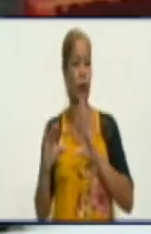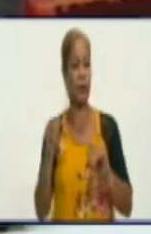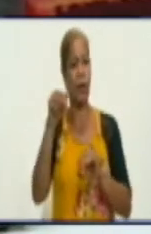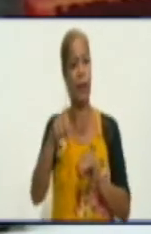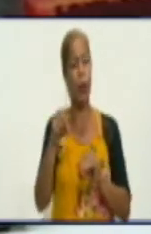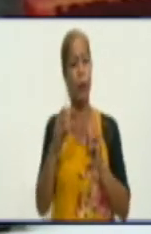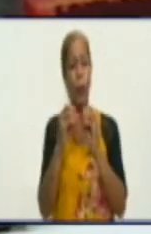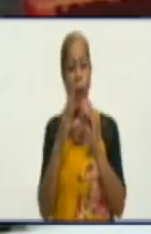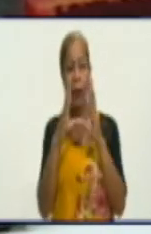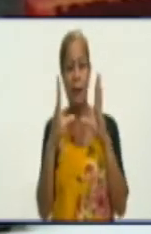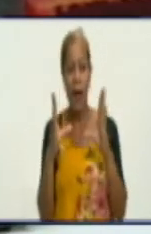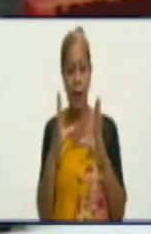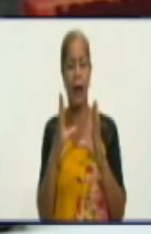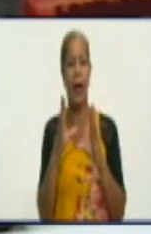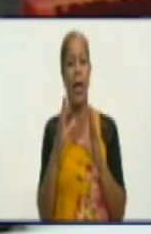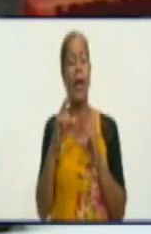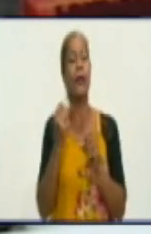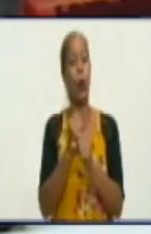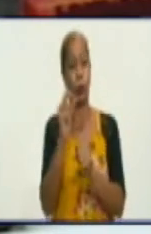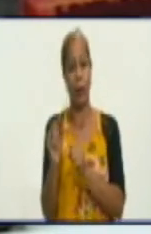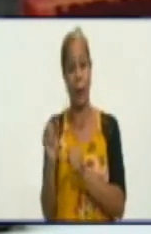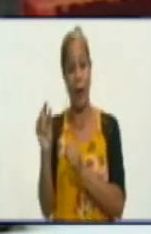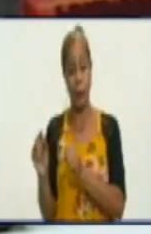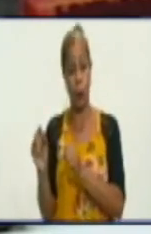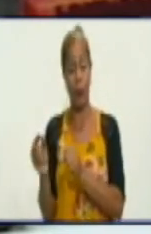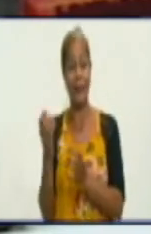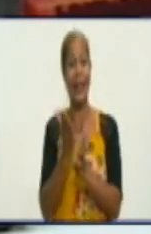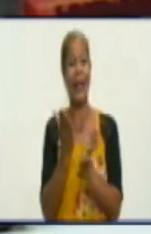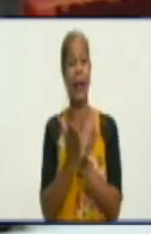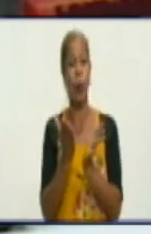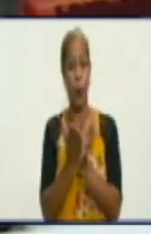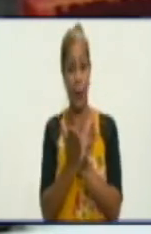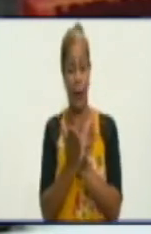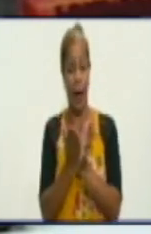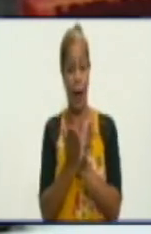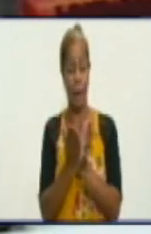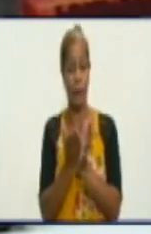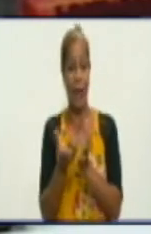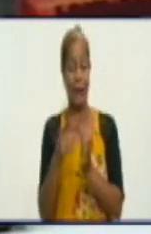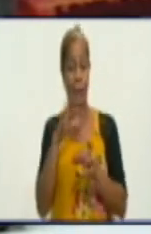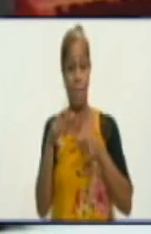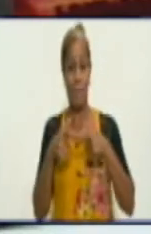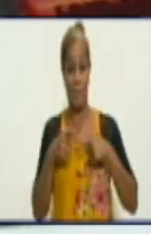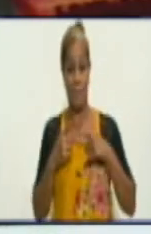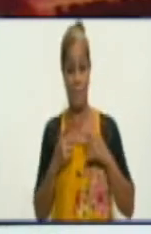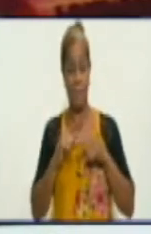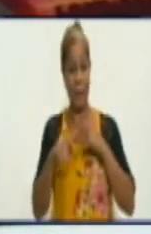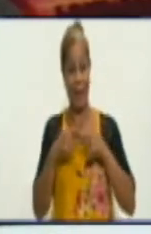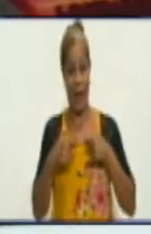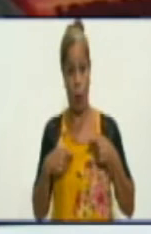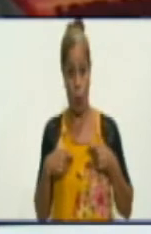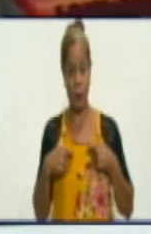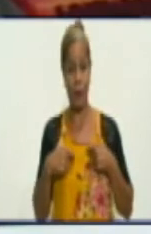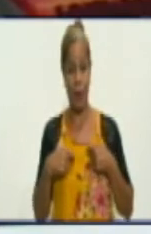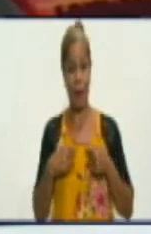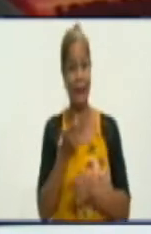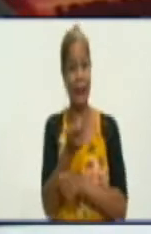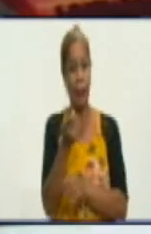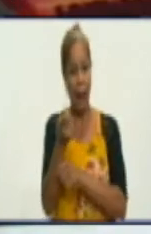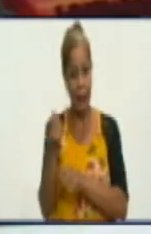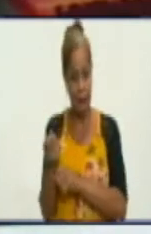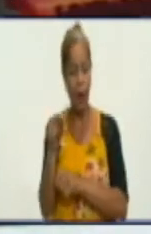hoy los trabajadores de la Escuela Formadora de Maestros Rubén Bravo de Bayamo recibió el certificado de proeza